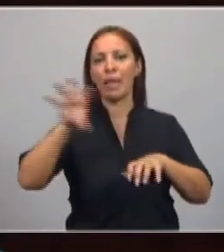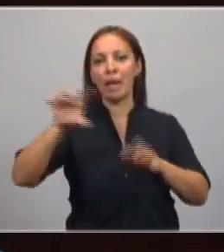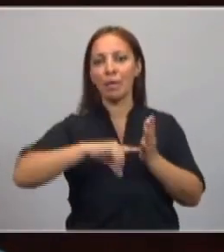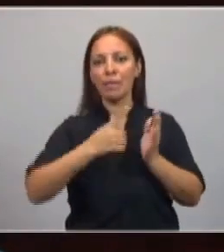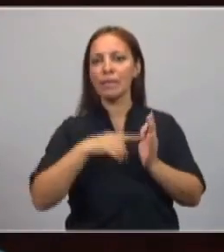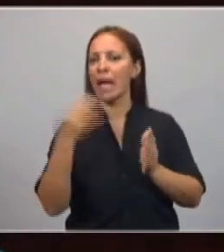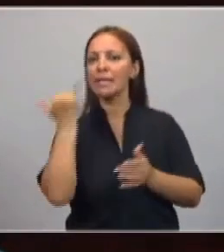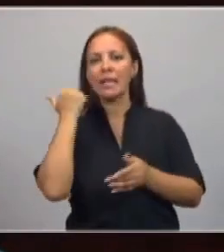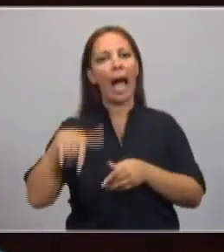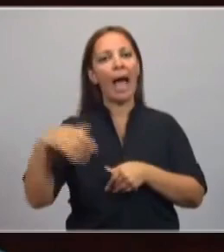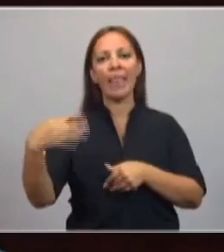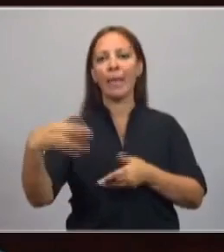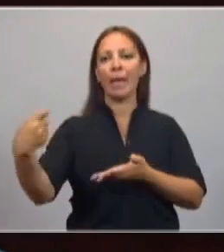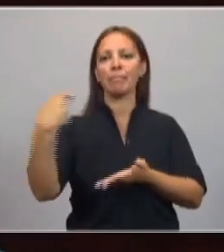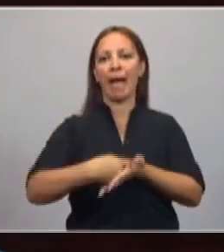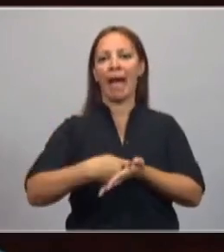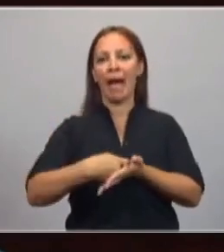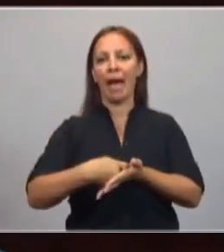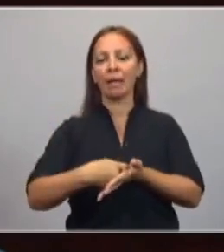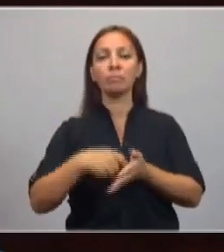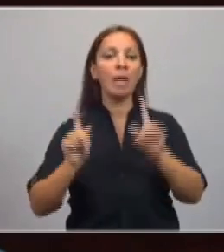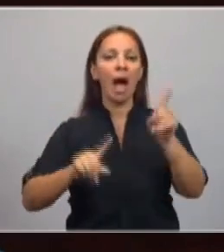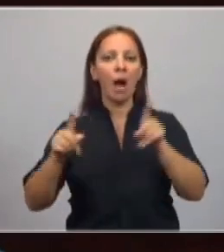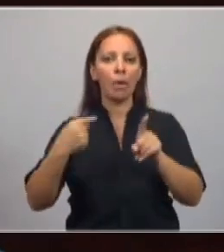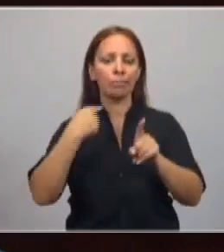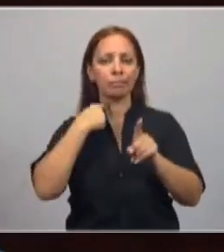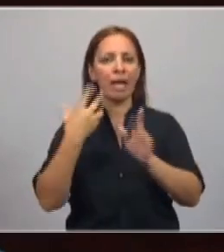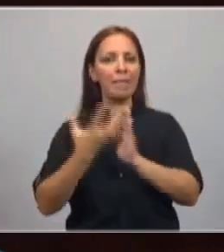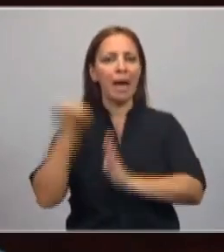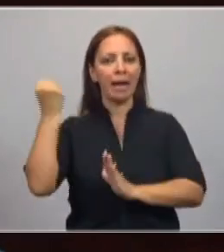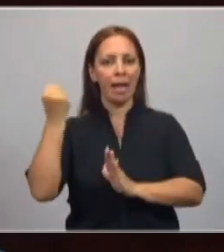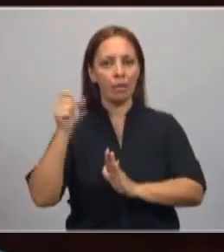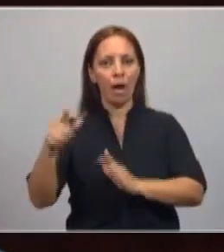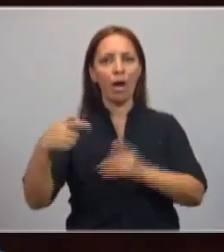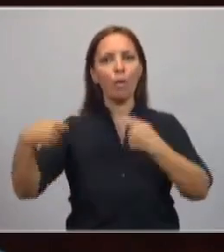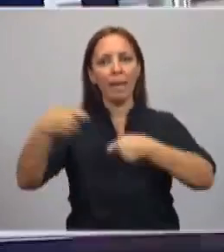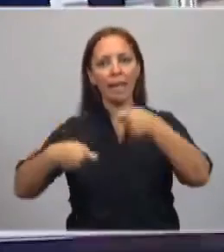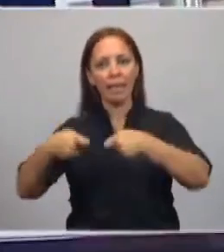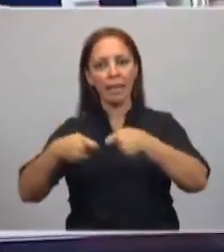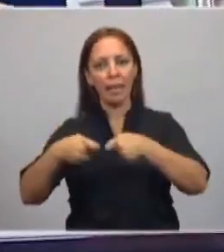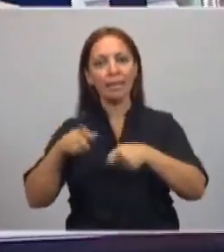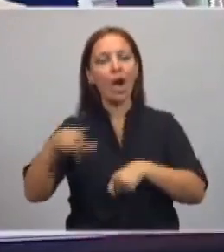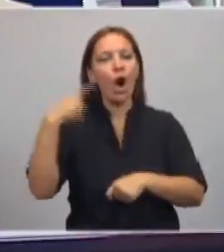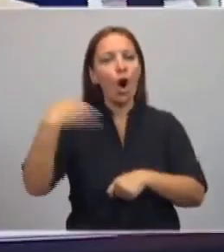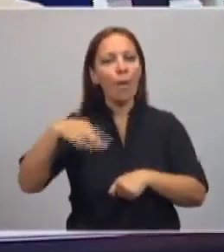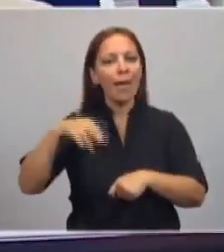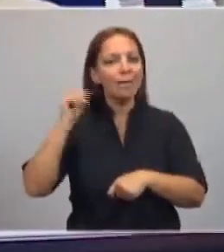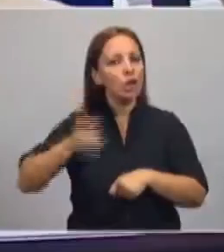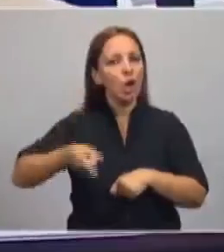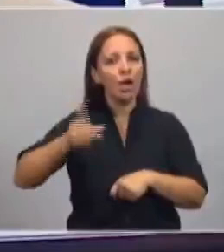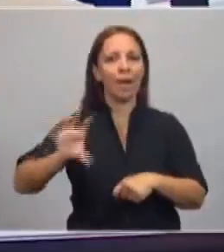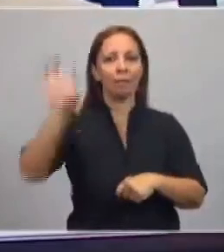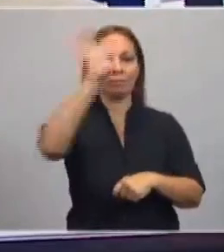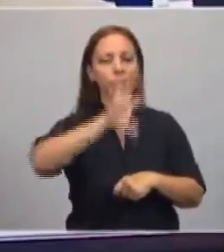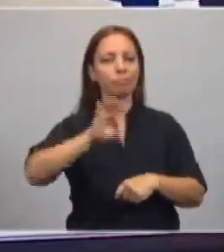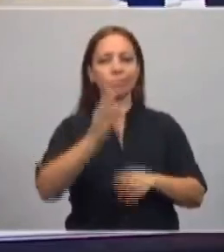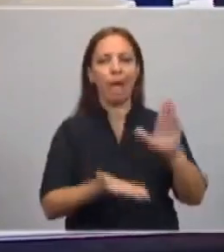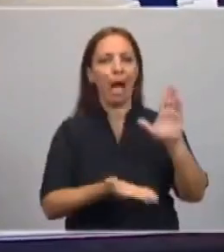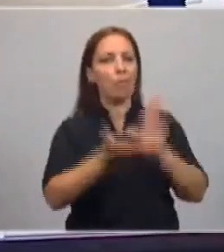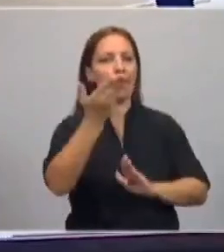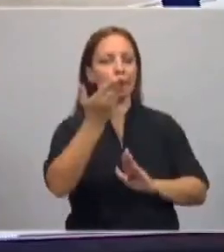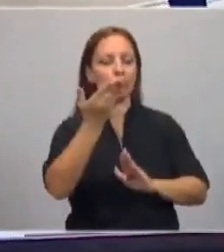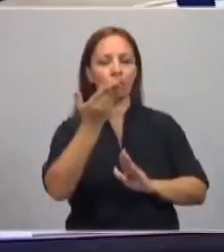pagos, incluso embargando a las cooperativas. Esto obliga a todas las provincias a realizar aumentos tarifarios de